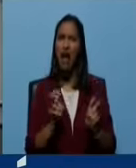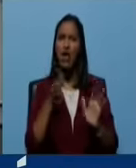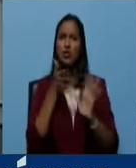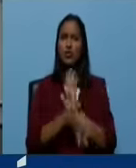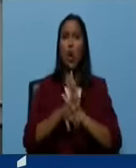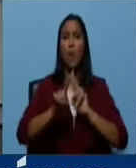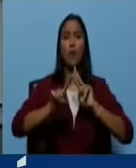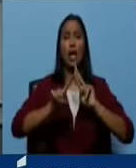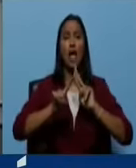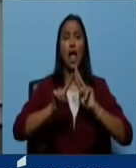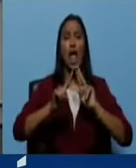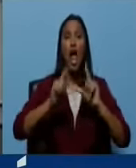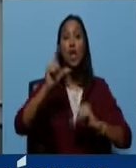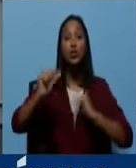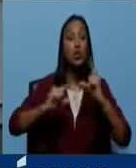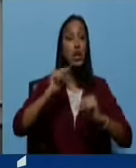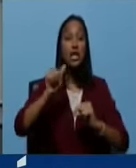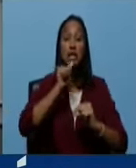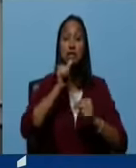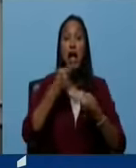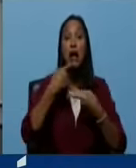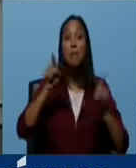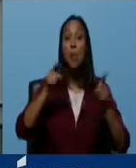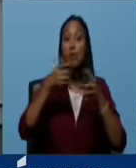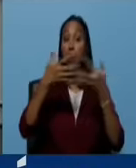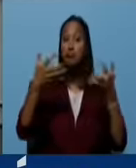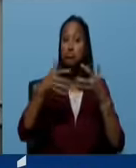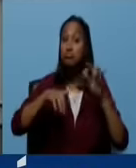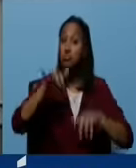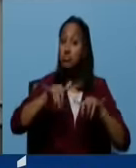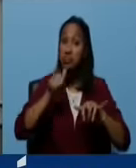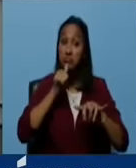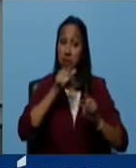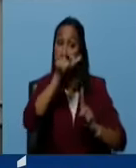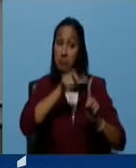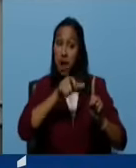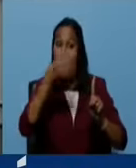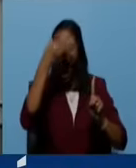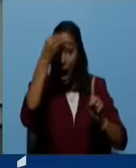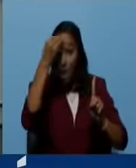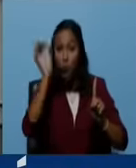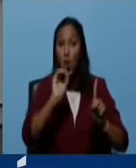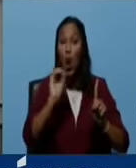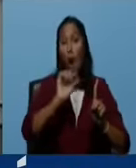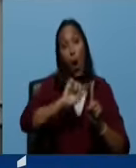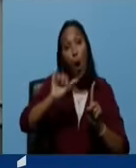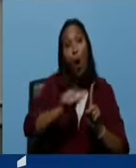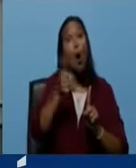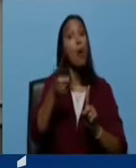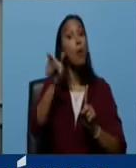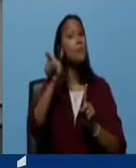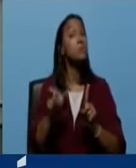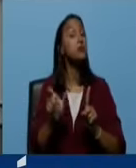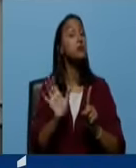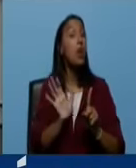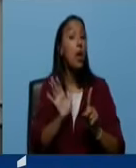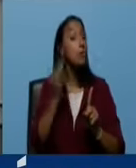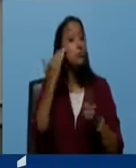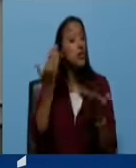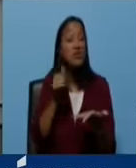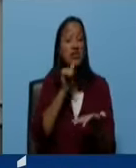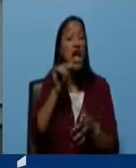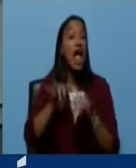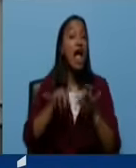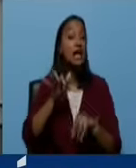escriben otras personas, no se sabe quién se los escribe, no sabemos si él puede escribir, pero